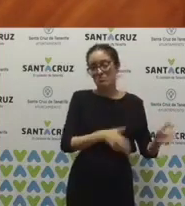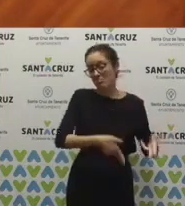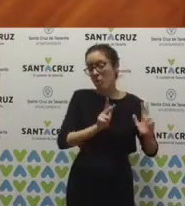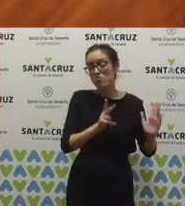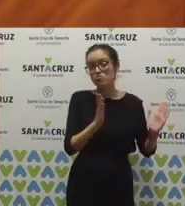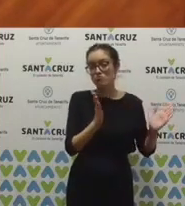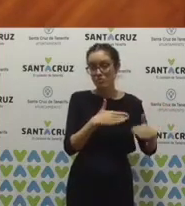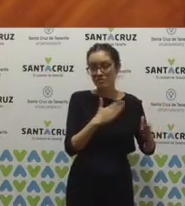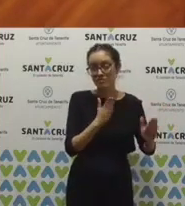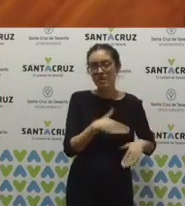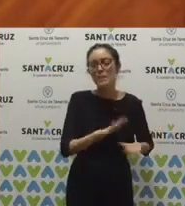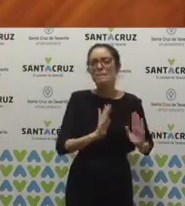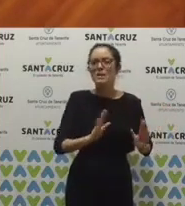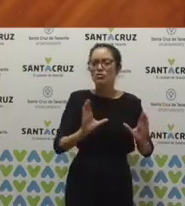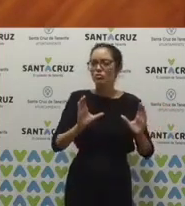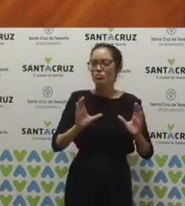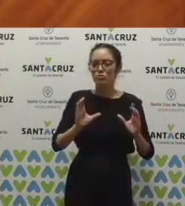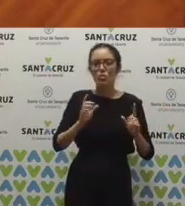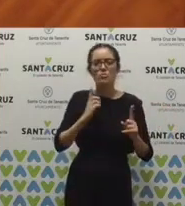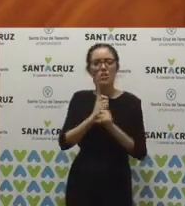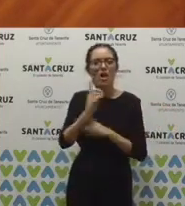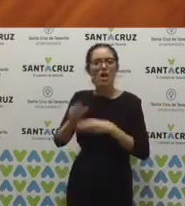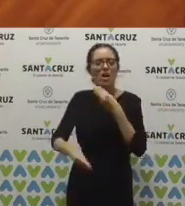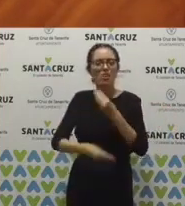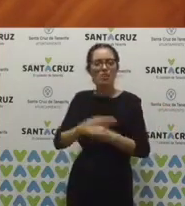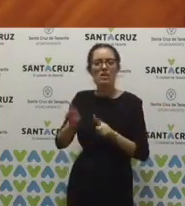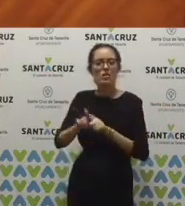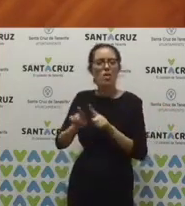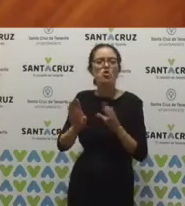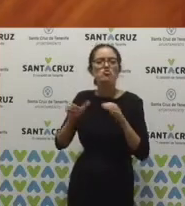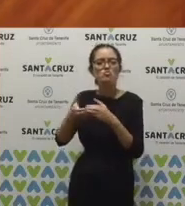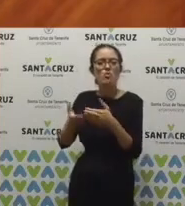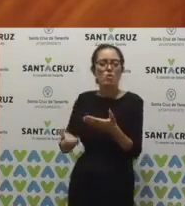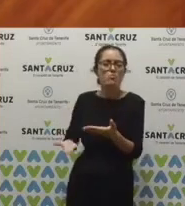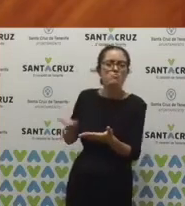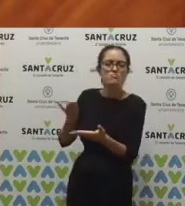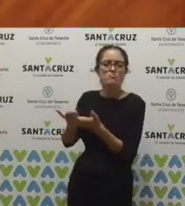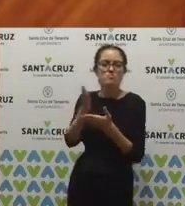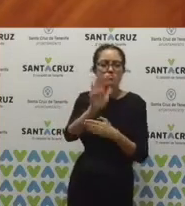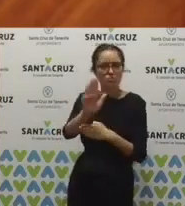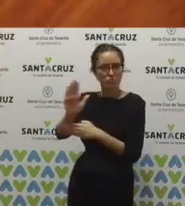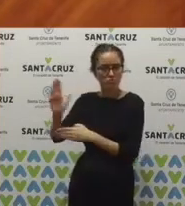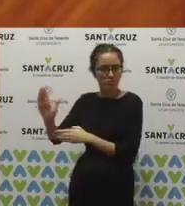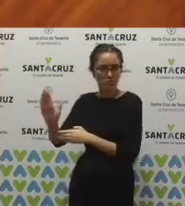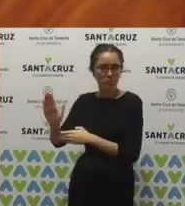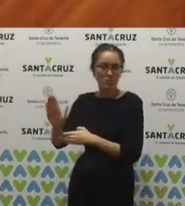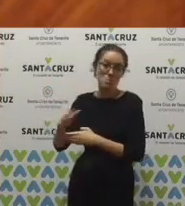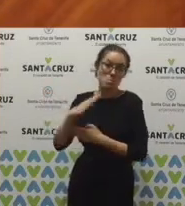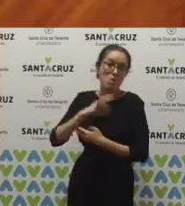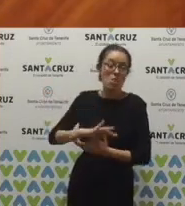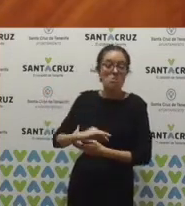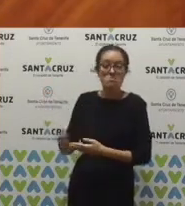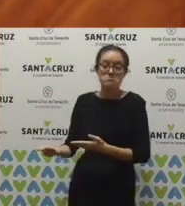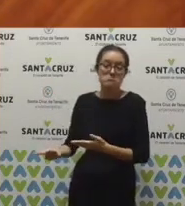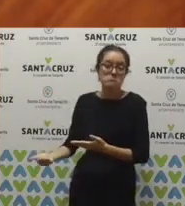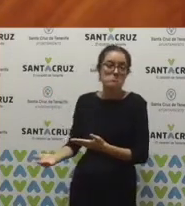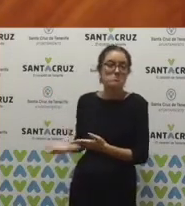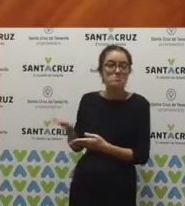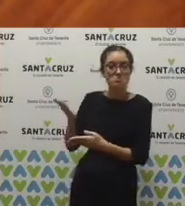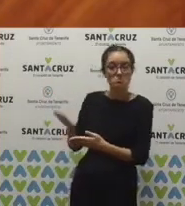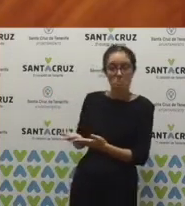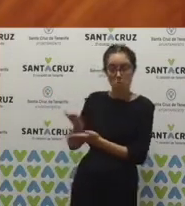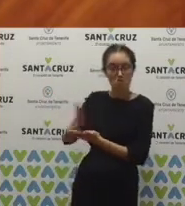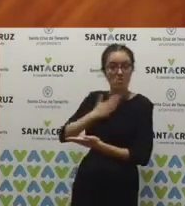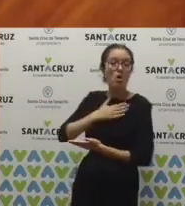pero también oposición como grupo pro positivo y que traemos propuestas que le gustarán más o menos pero tenemos